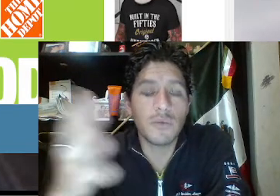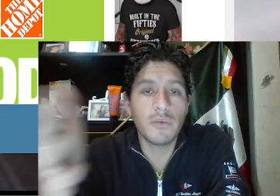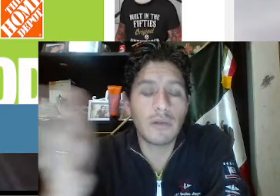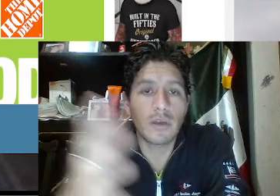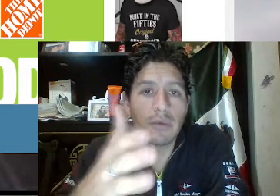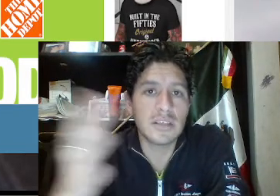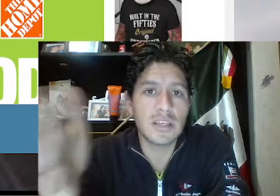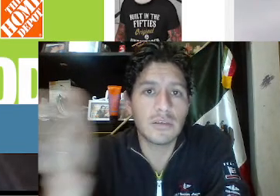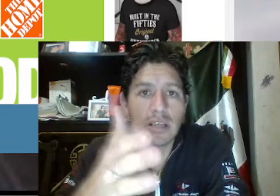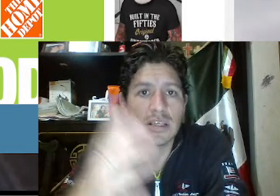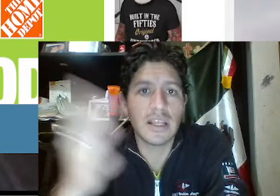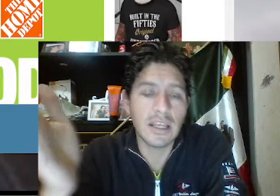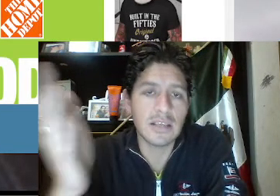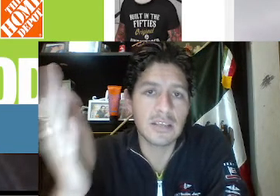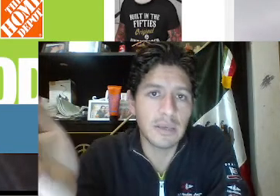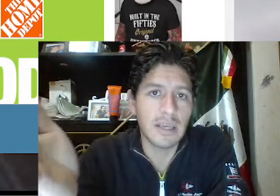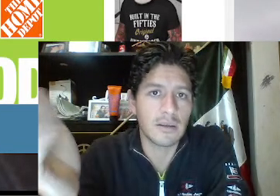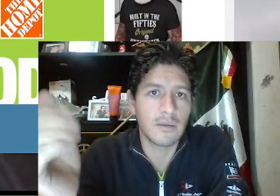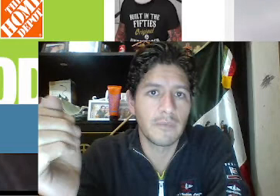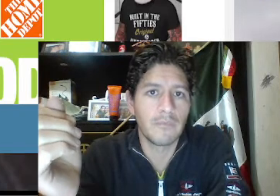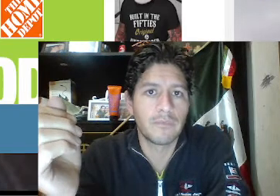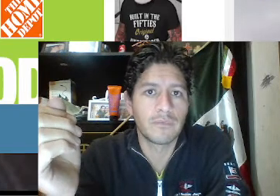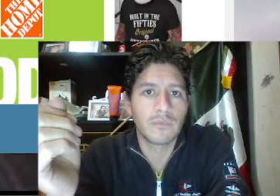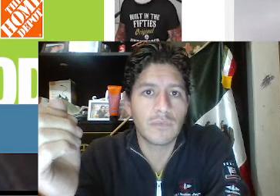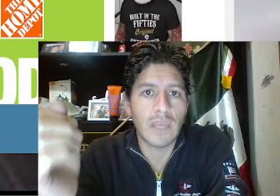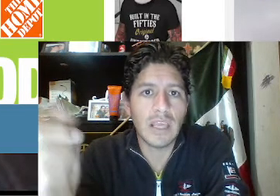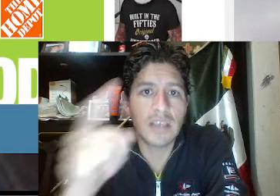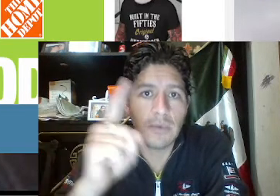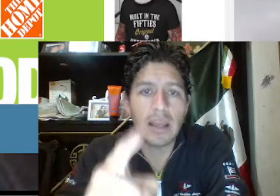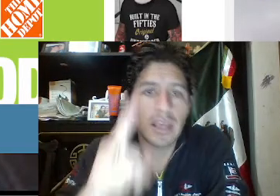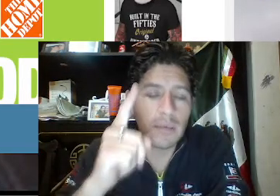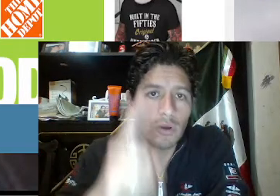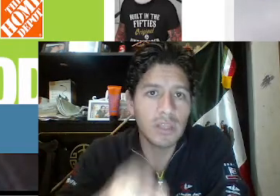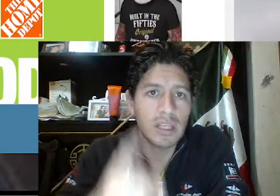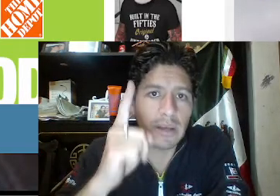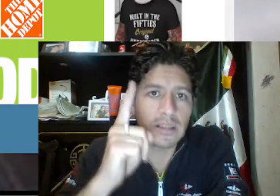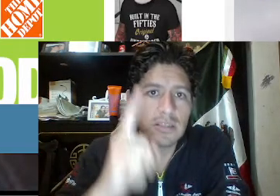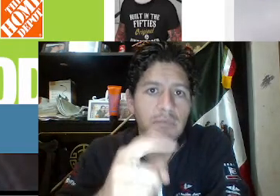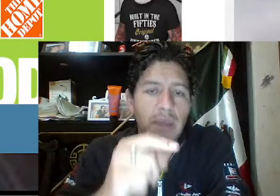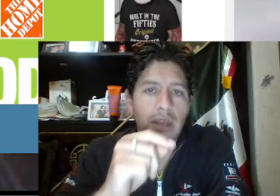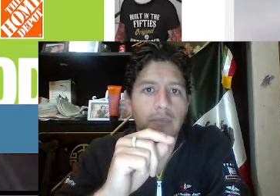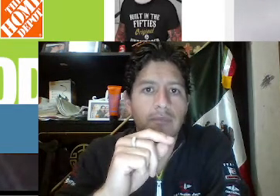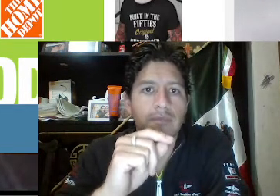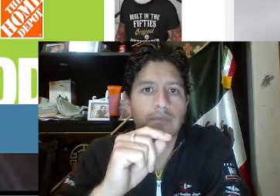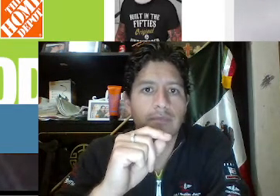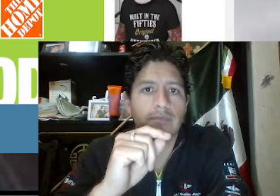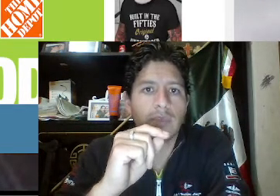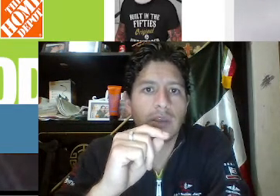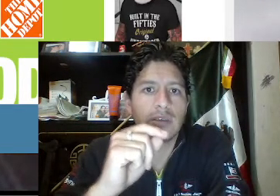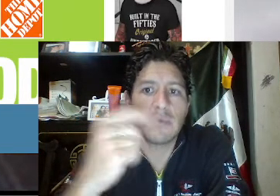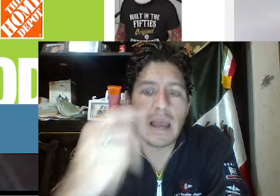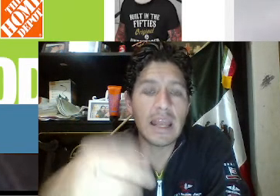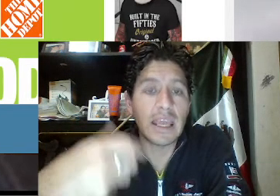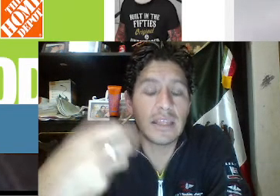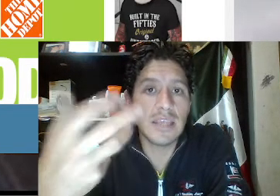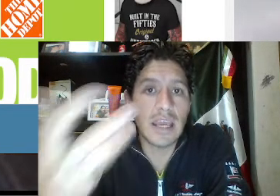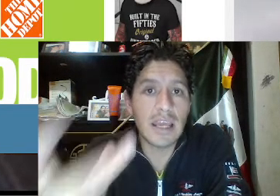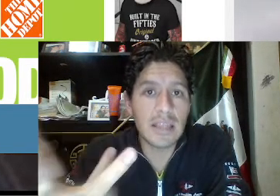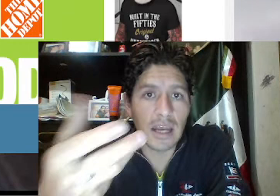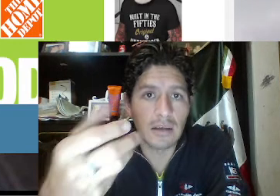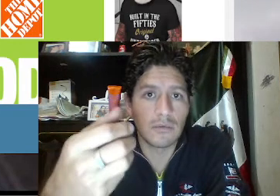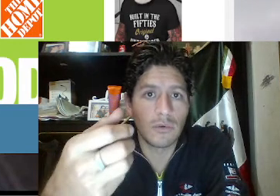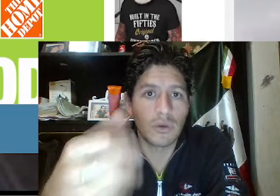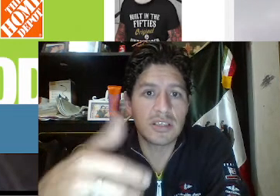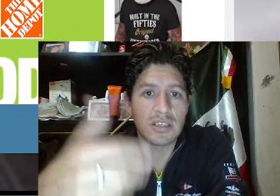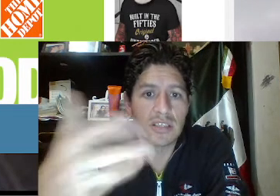saben muy bien lo que viene siendo casi leer y escribir, y se vale que voten y participen, se vale que